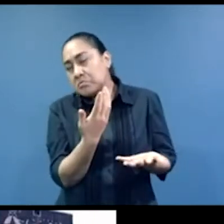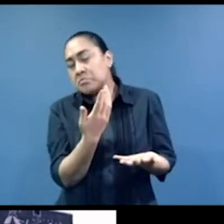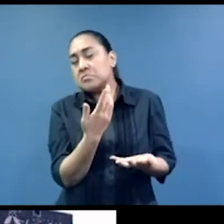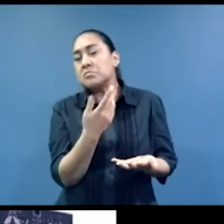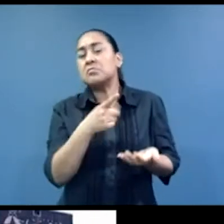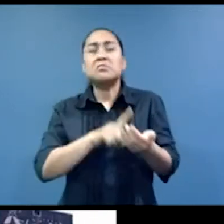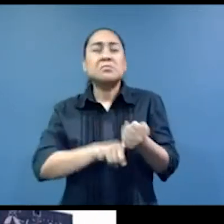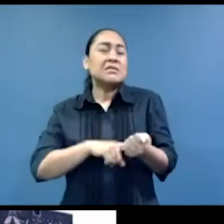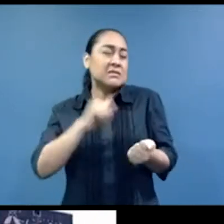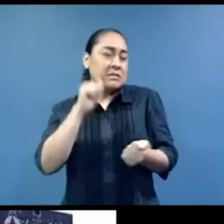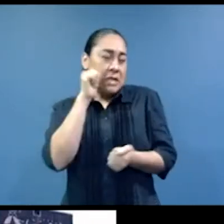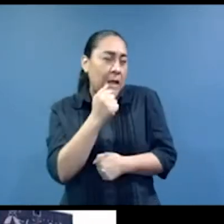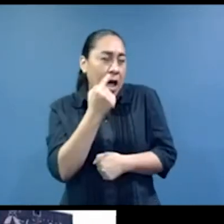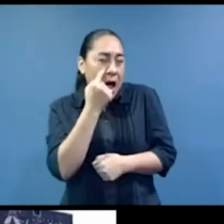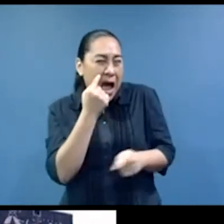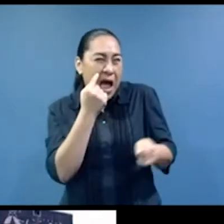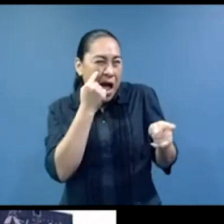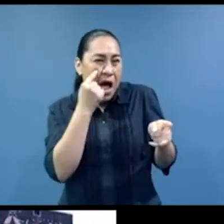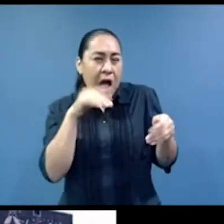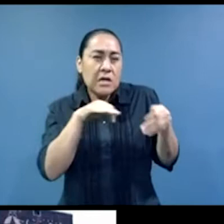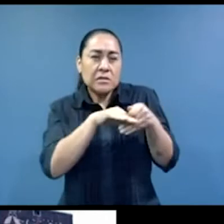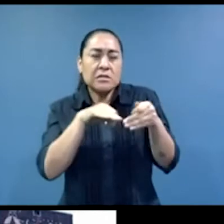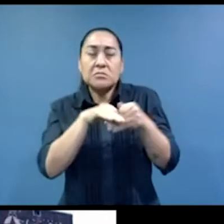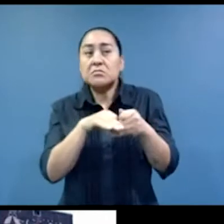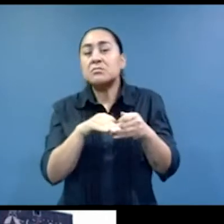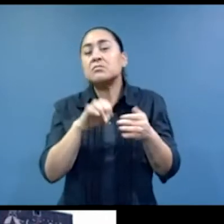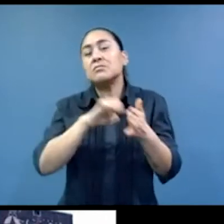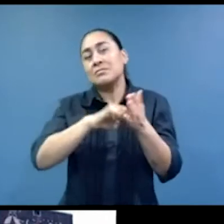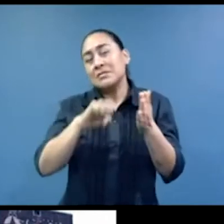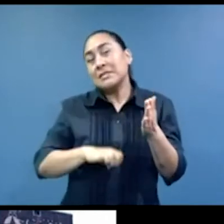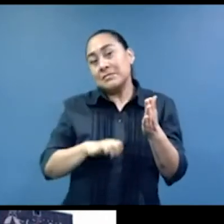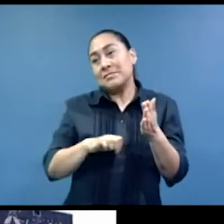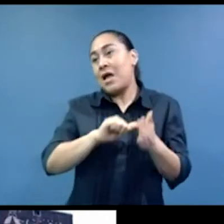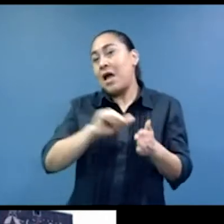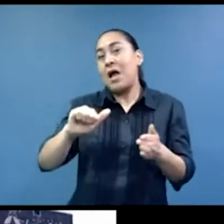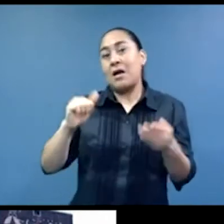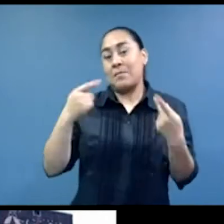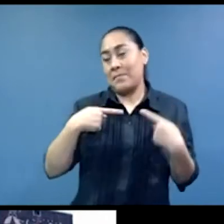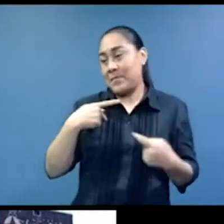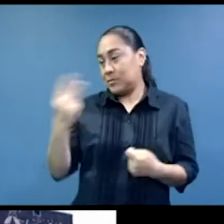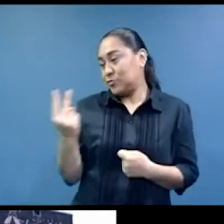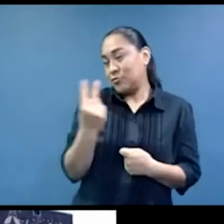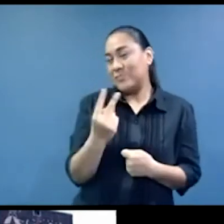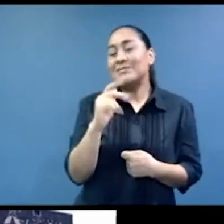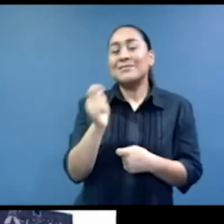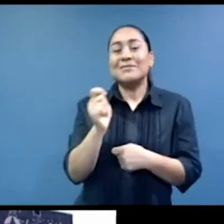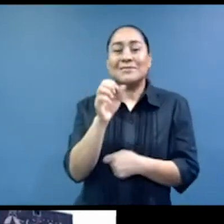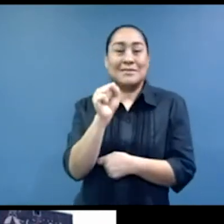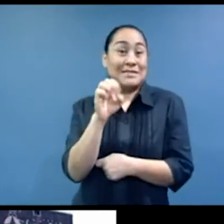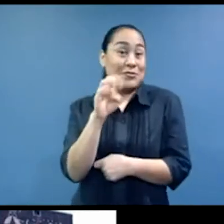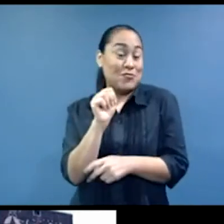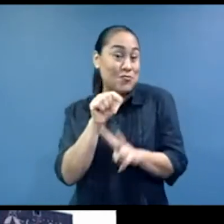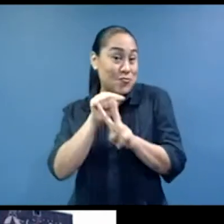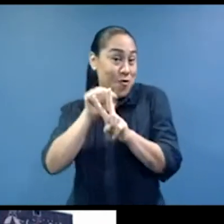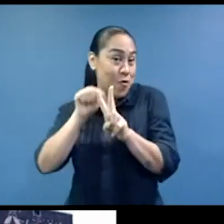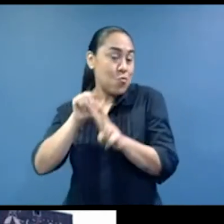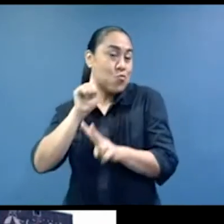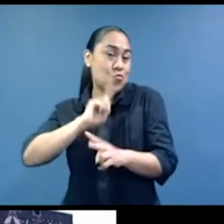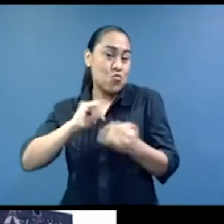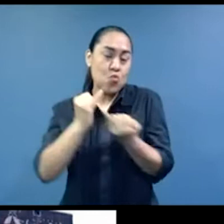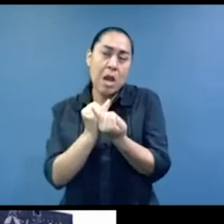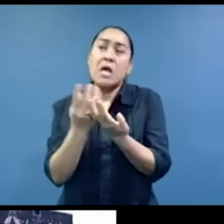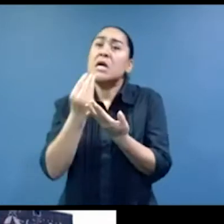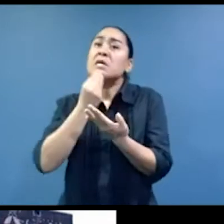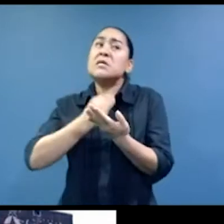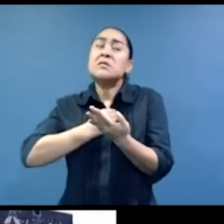relativamente común entre las parejas lesbomaternales el ser la gestante sustituta de